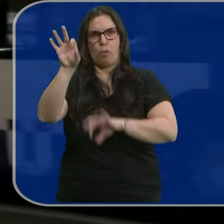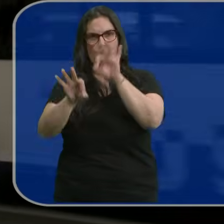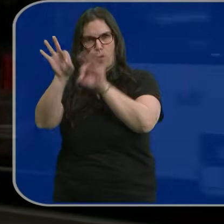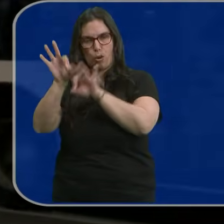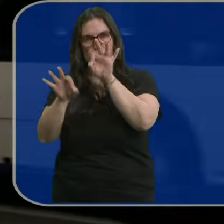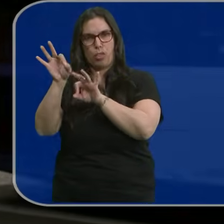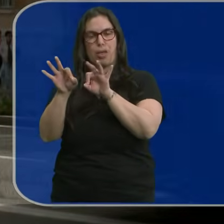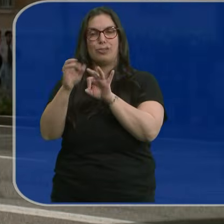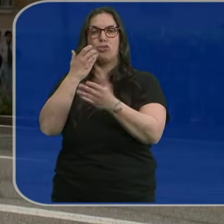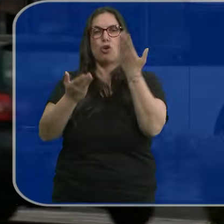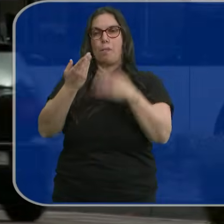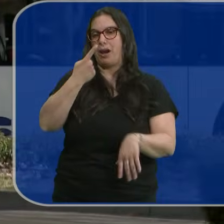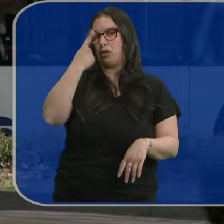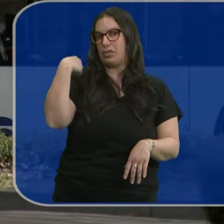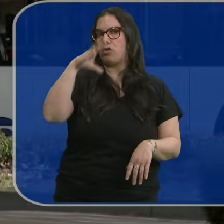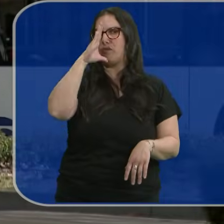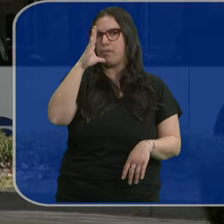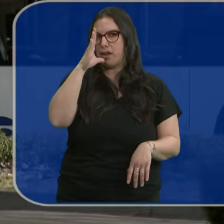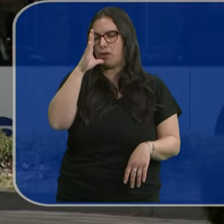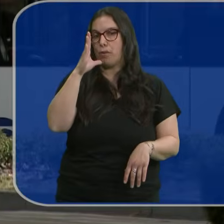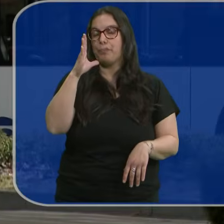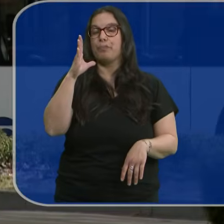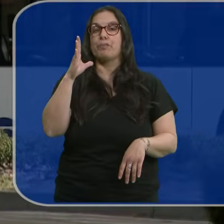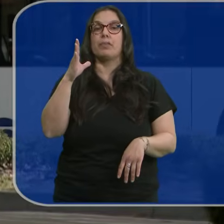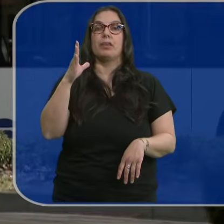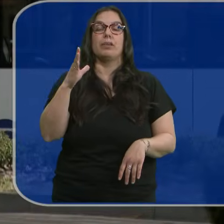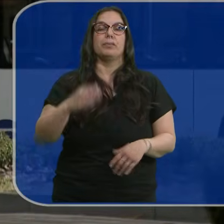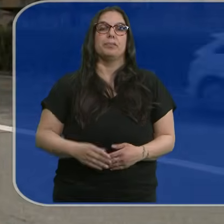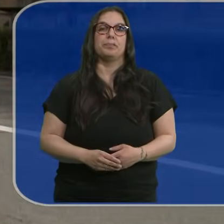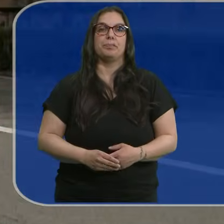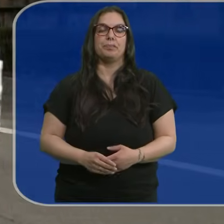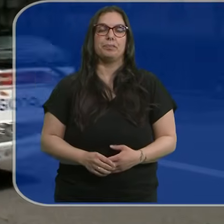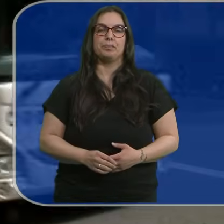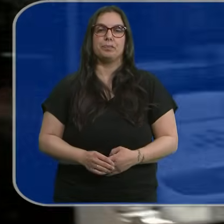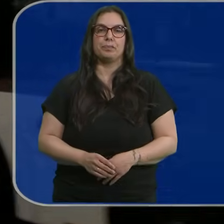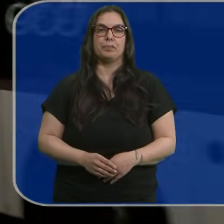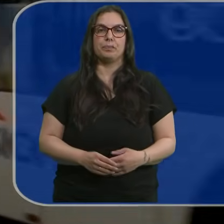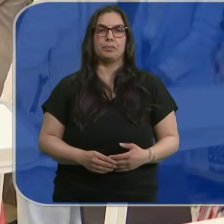0,1% menos con respecto a febrero del año pasado, si lo comparamos con el febrero de 2026.